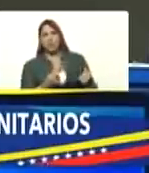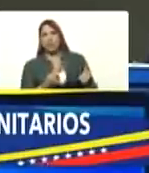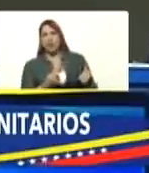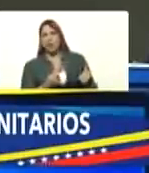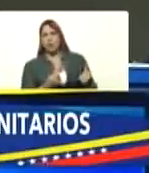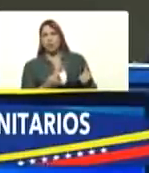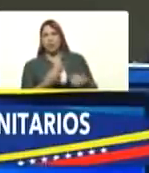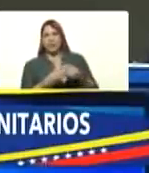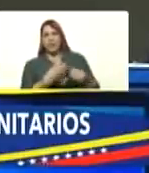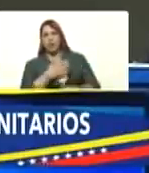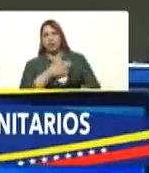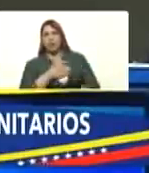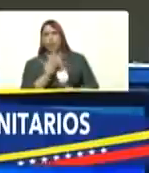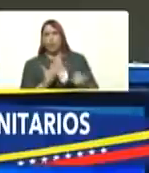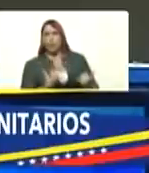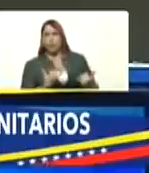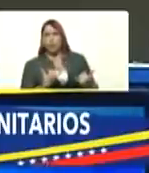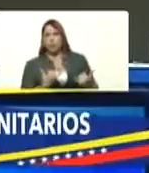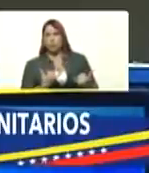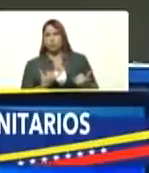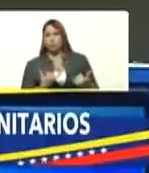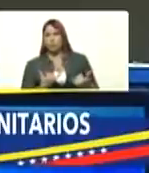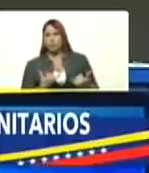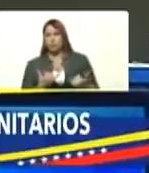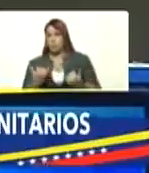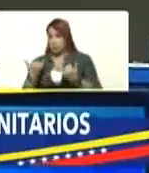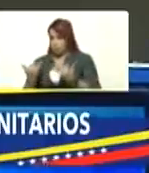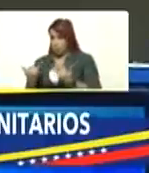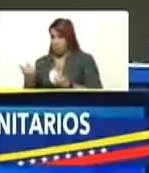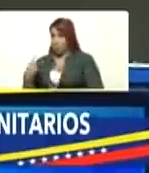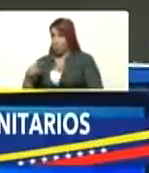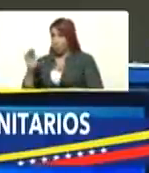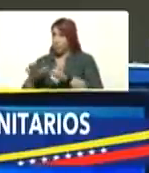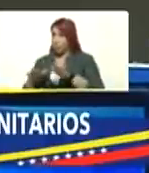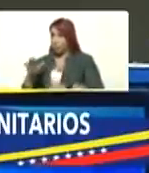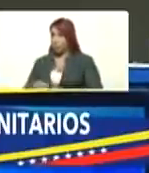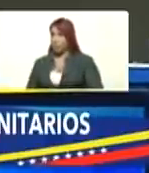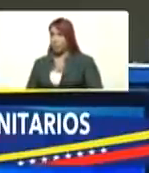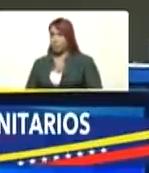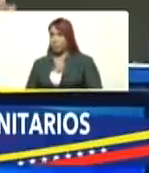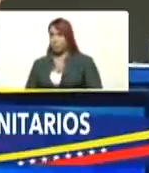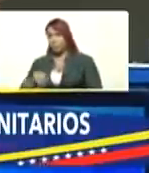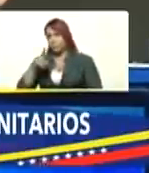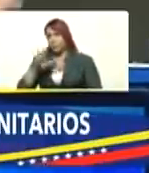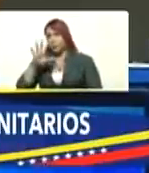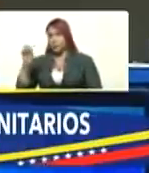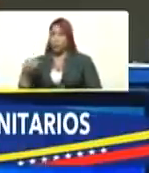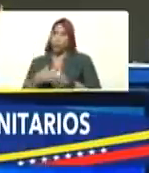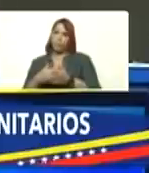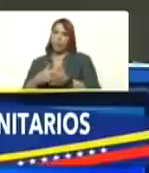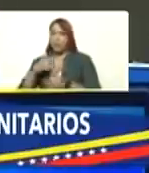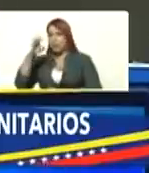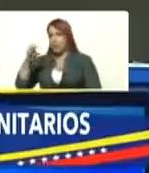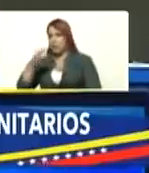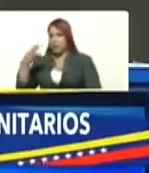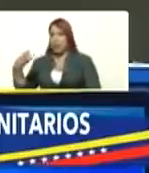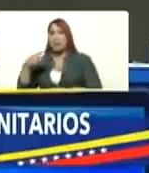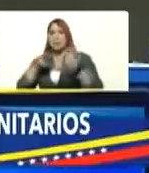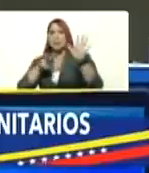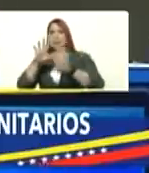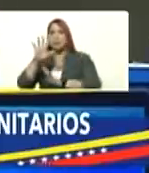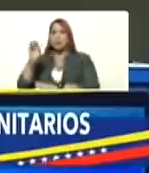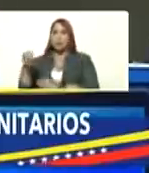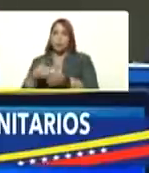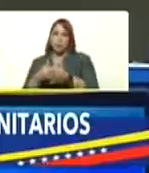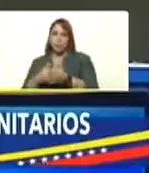ahora, presidente? ¿Y el fondo que tienes cuánto es? Ahorita tengo apenas el equivalente a unos 150 mil euros, 750 mil bolívares